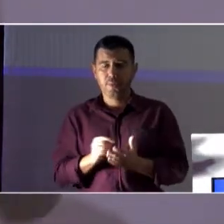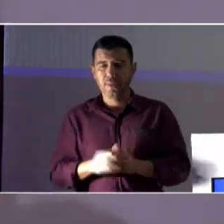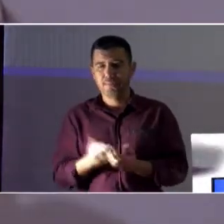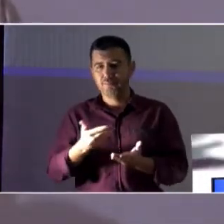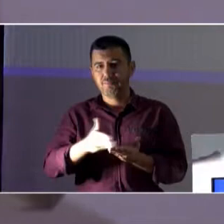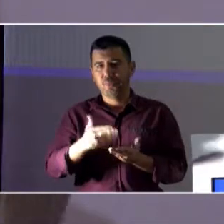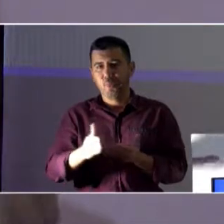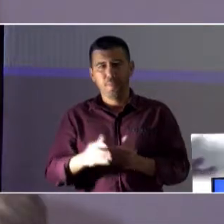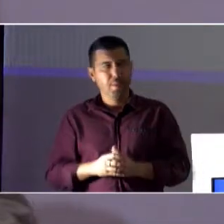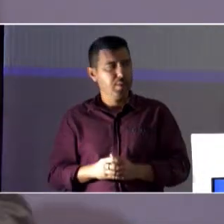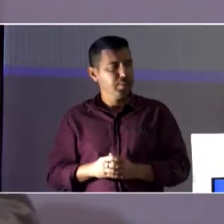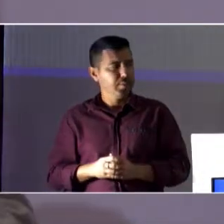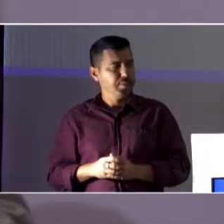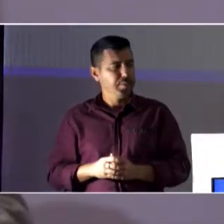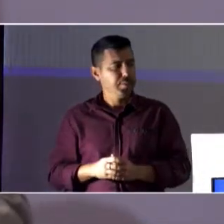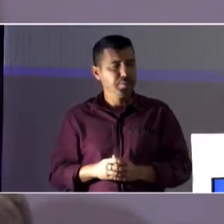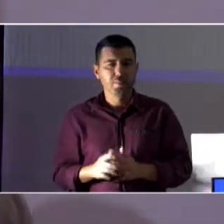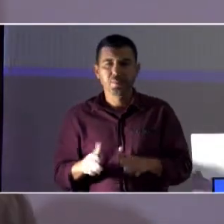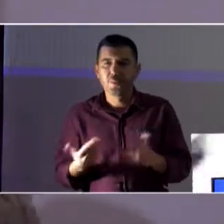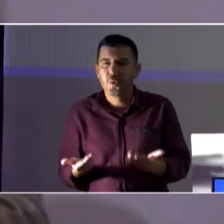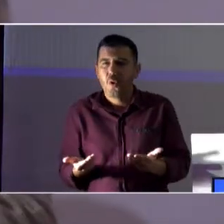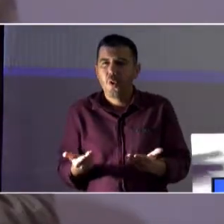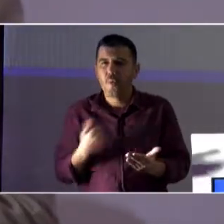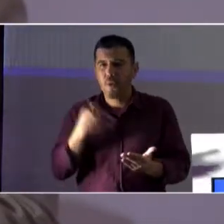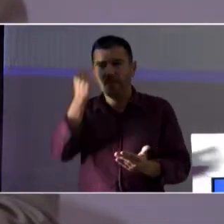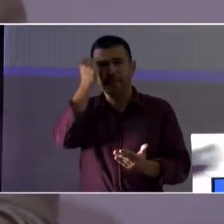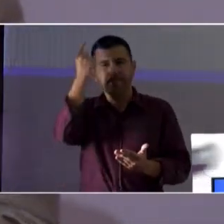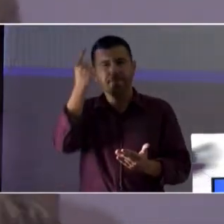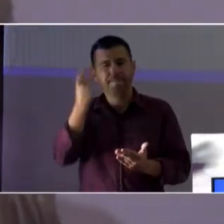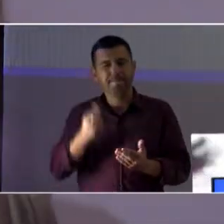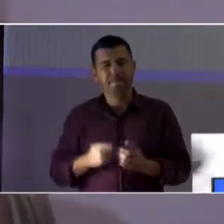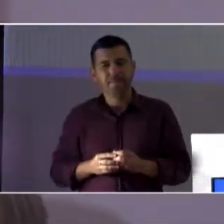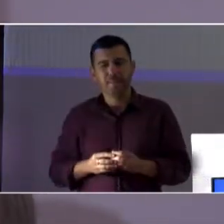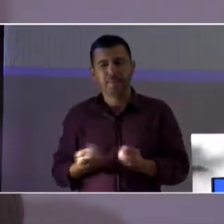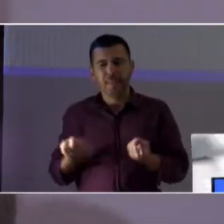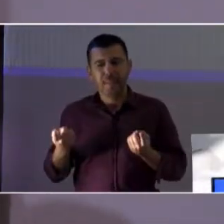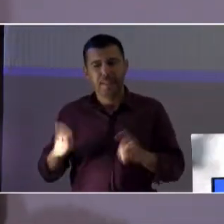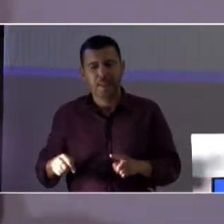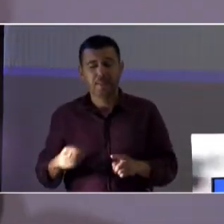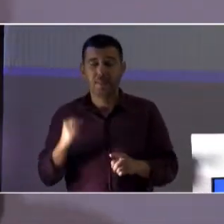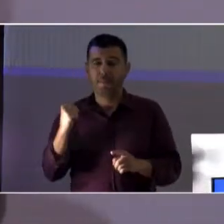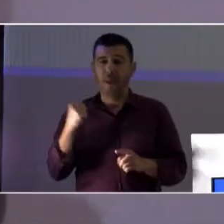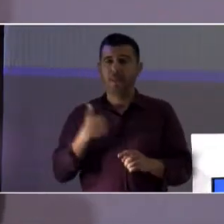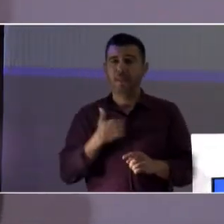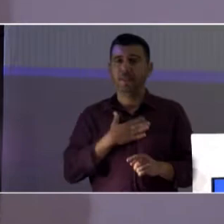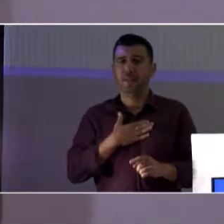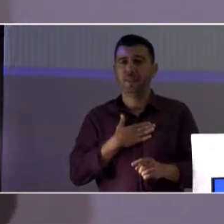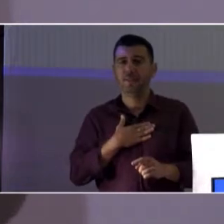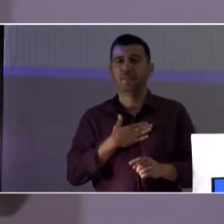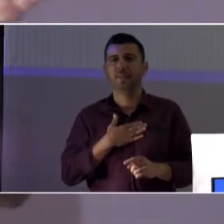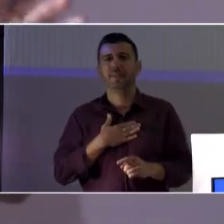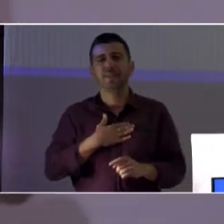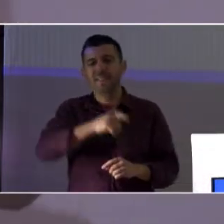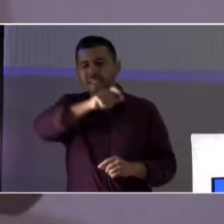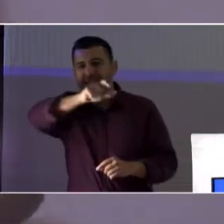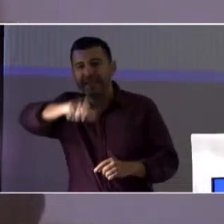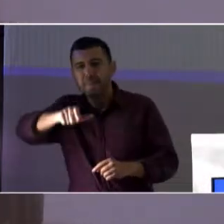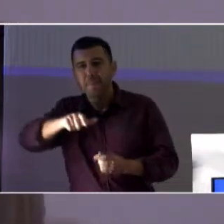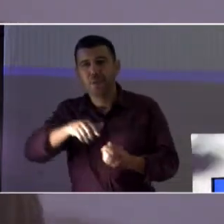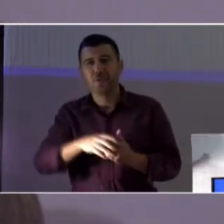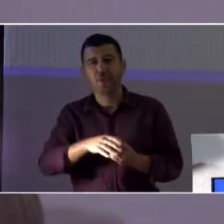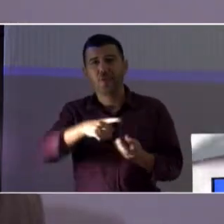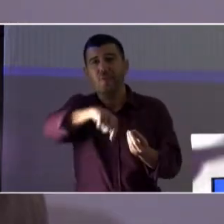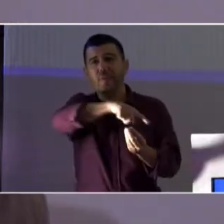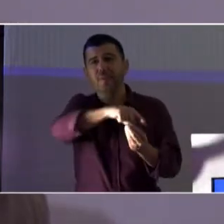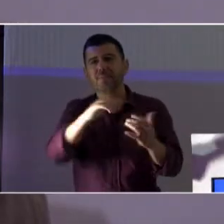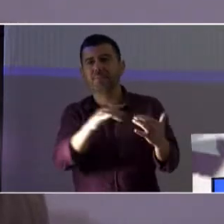más otras tantas. Pero comprendimos también, y sobre todo yo, que la gente que estaba en la guerra